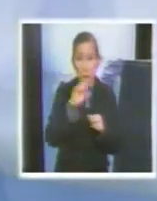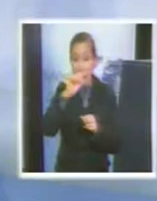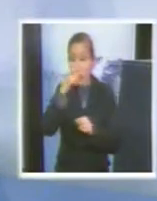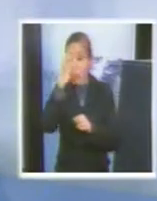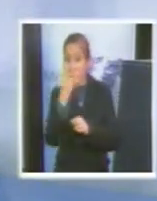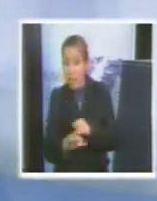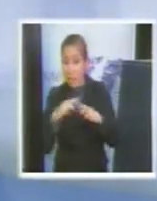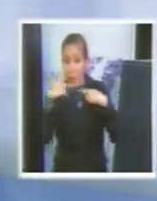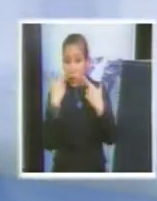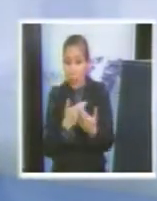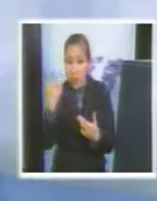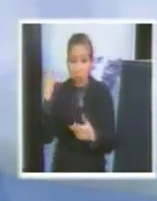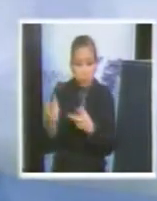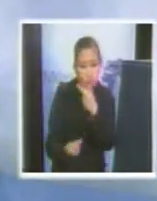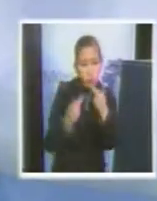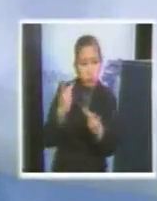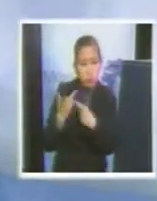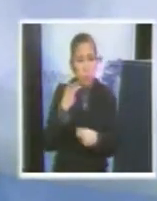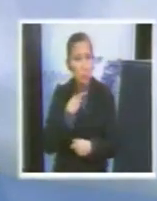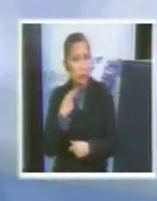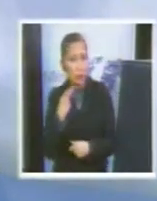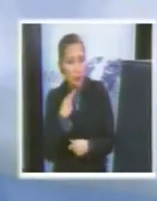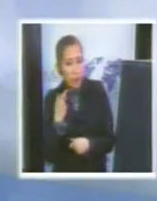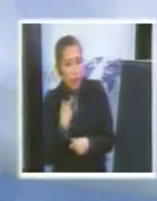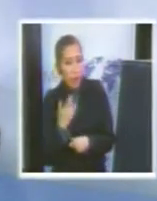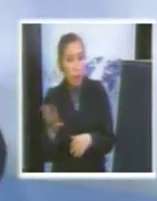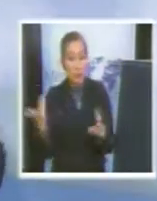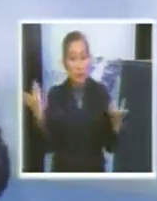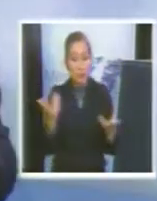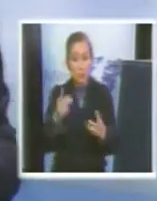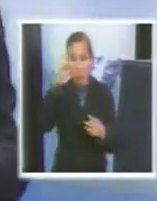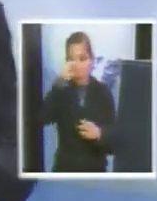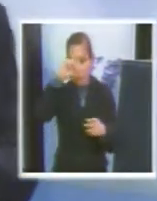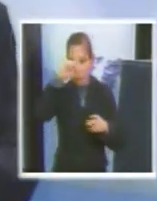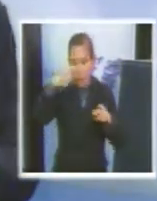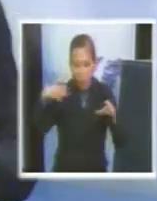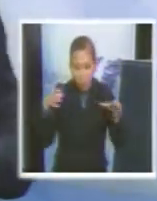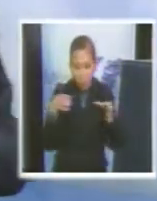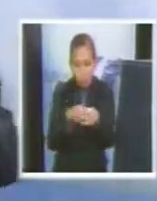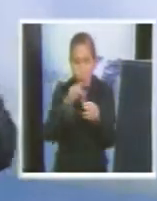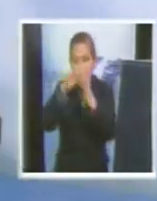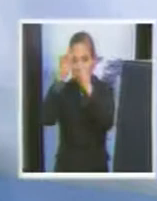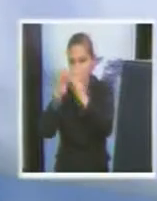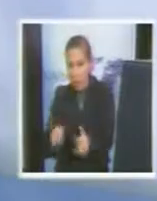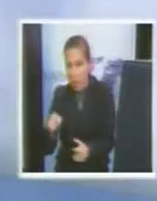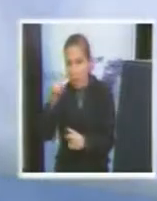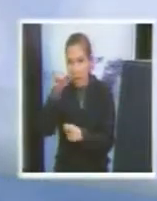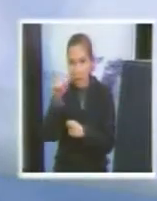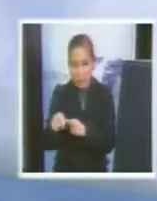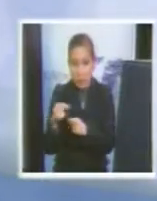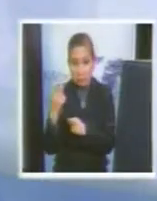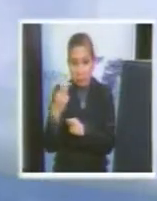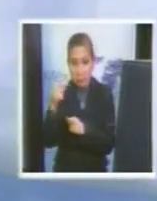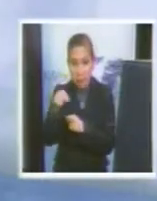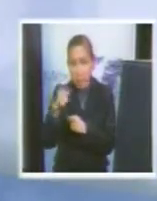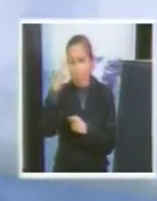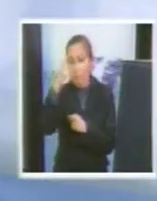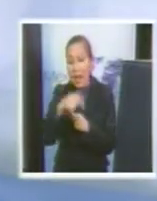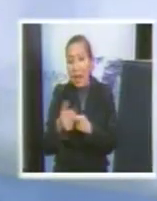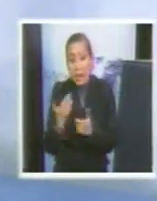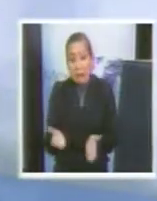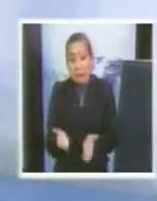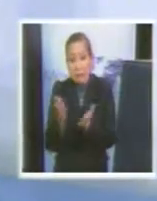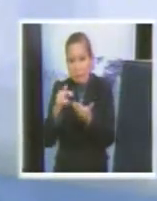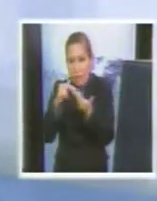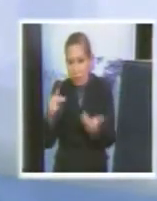de mecanismos de consultas políticas. Se creó un consejo estratégico con Francia para impulsar aún más